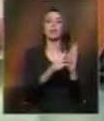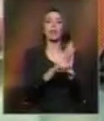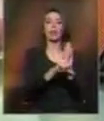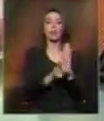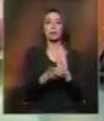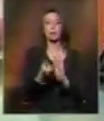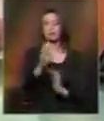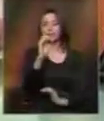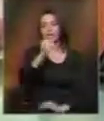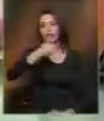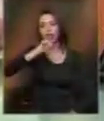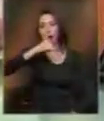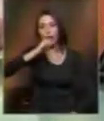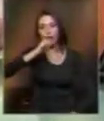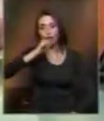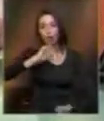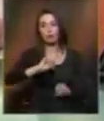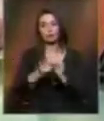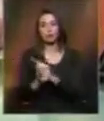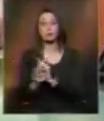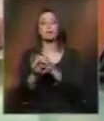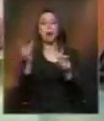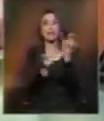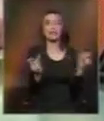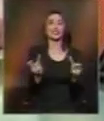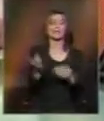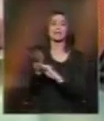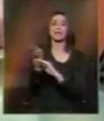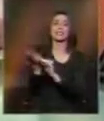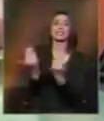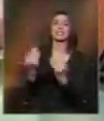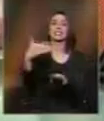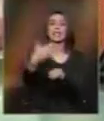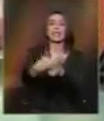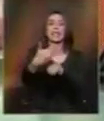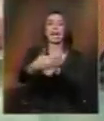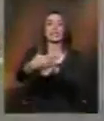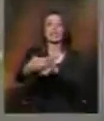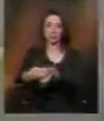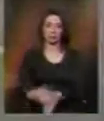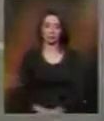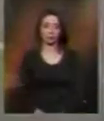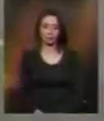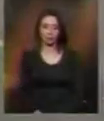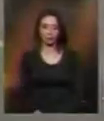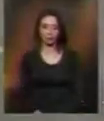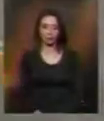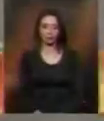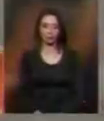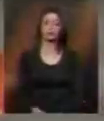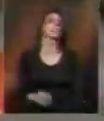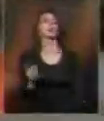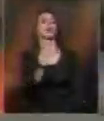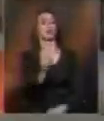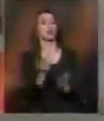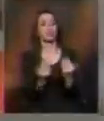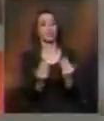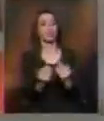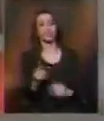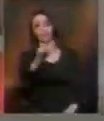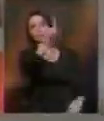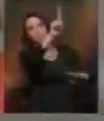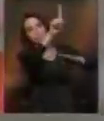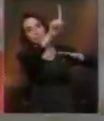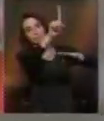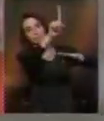ley Tolerancia Cero al Alcohol, que hizo, claro, crecer también la demanda por los taxis. Ya no es necesario estirar la